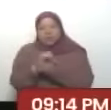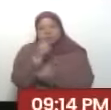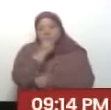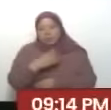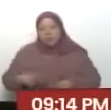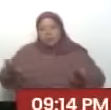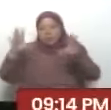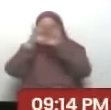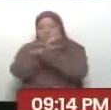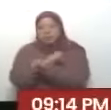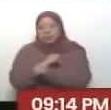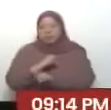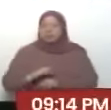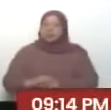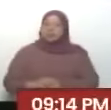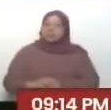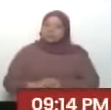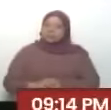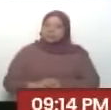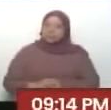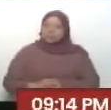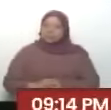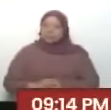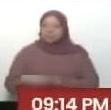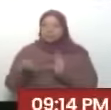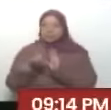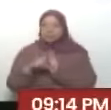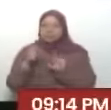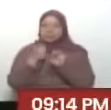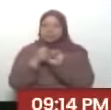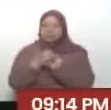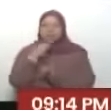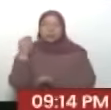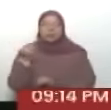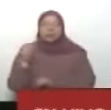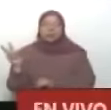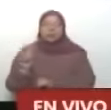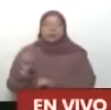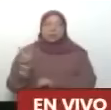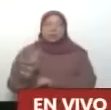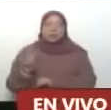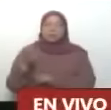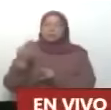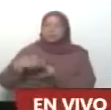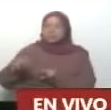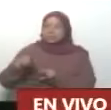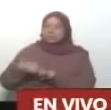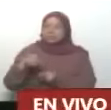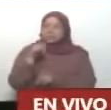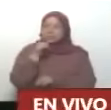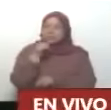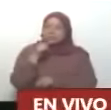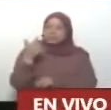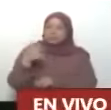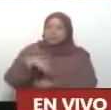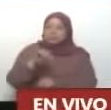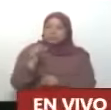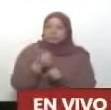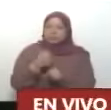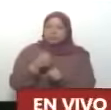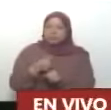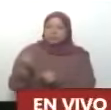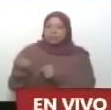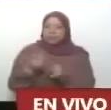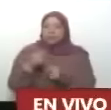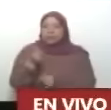noches. Realmente nosotros los liceístas, la juventud venezolana, los niños y las niñas de esta patria,